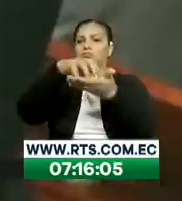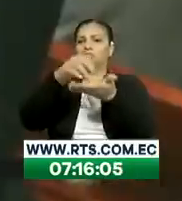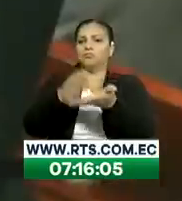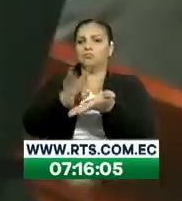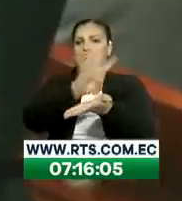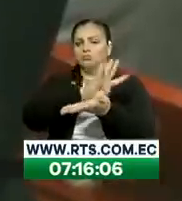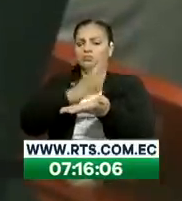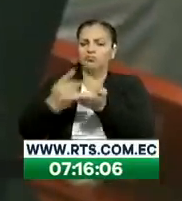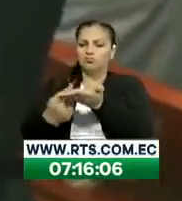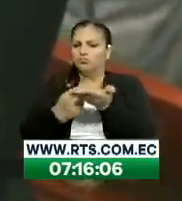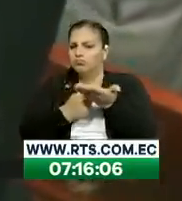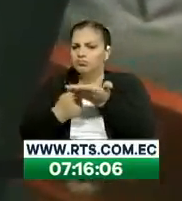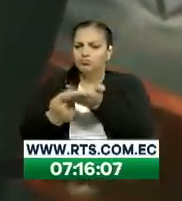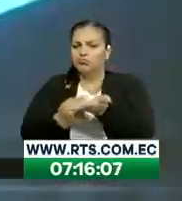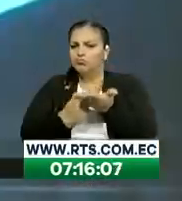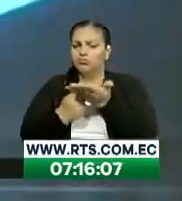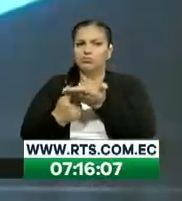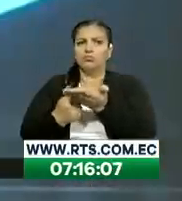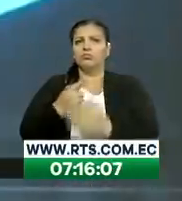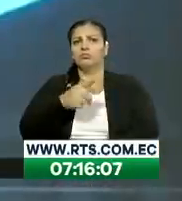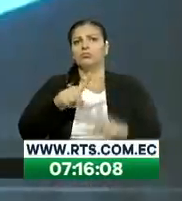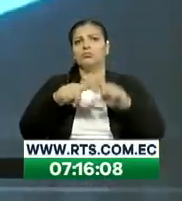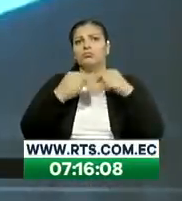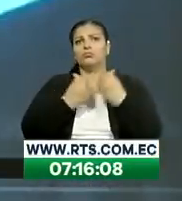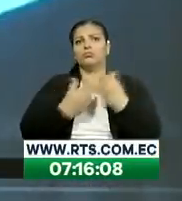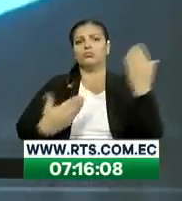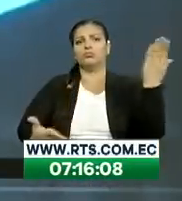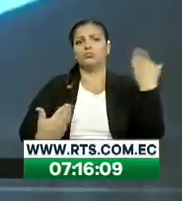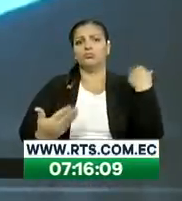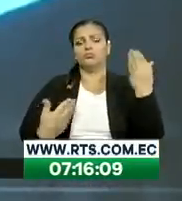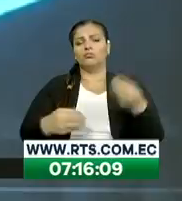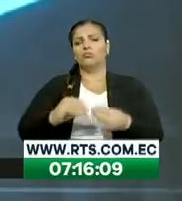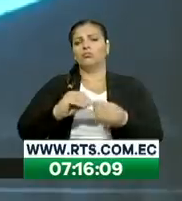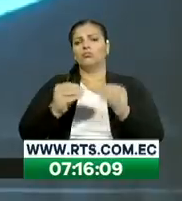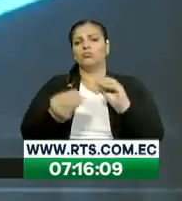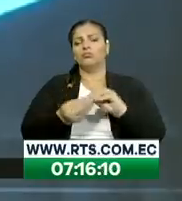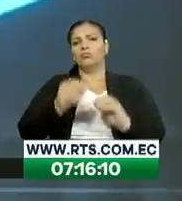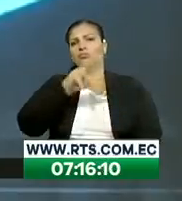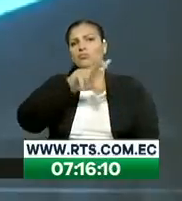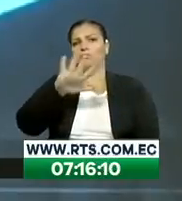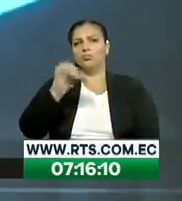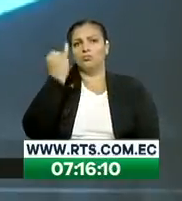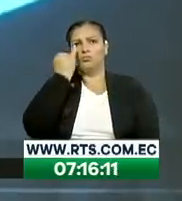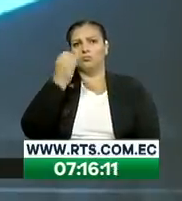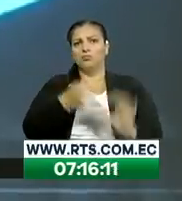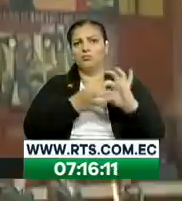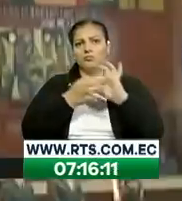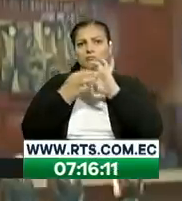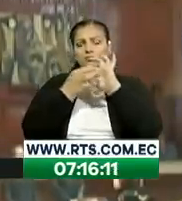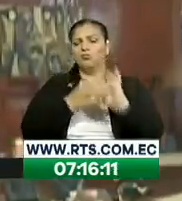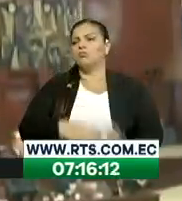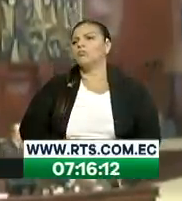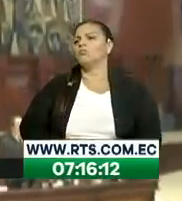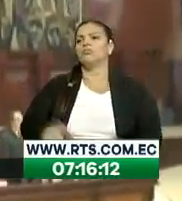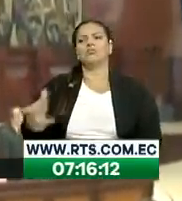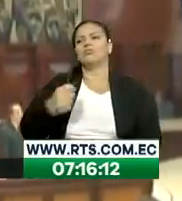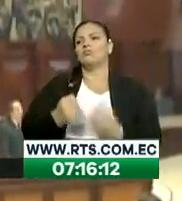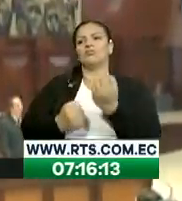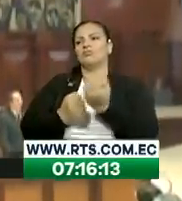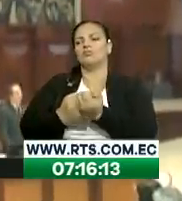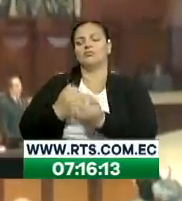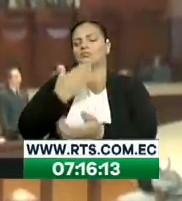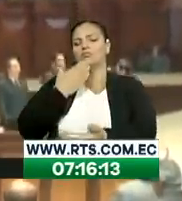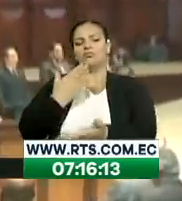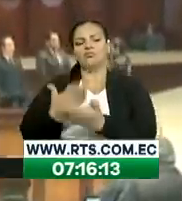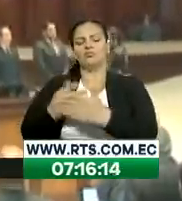correísmo, que no se registró para la votación. Con 94 votos a favor se aceptó la renuncia de María Alejandra Vicuña. El puesto de